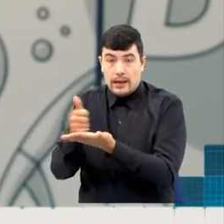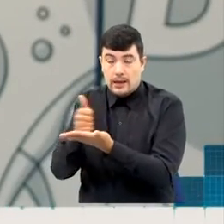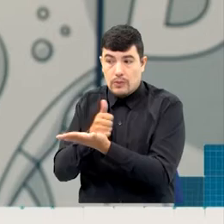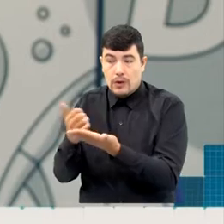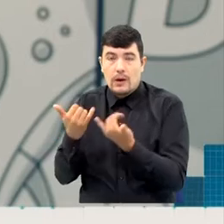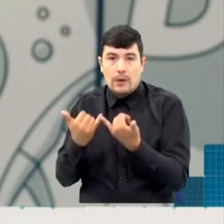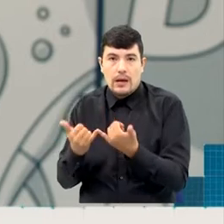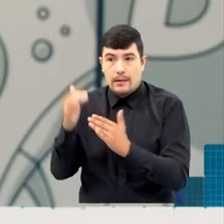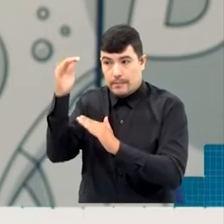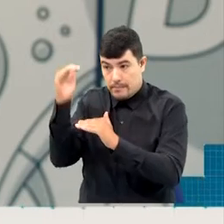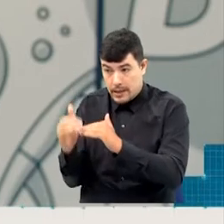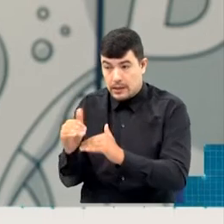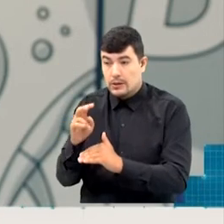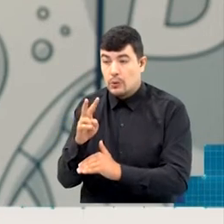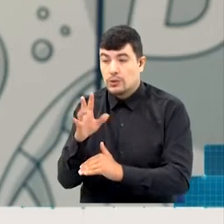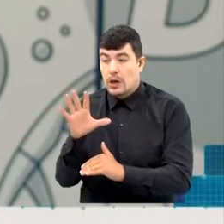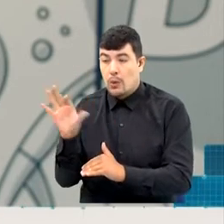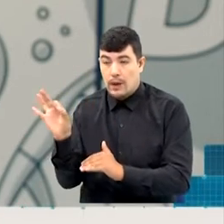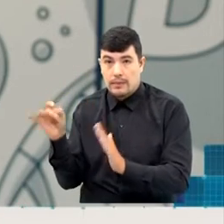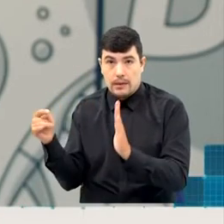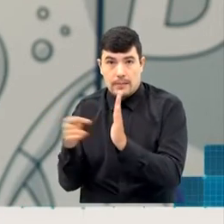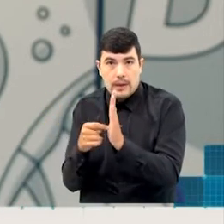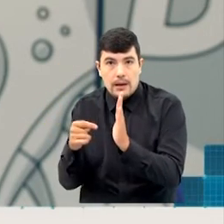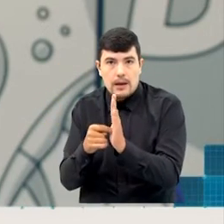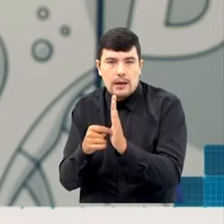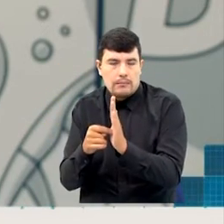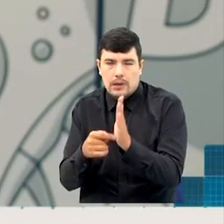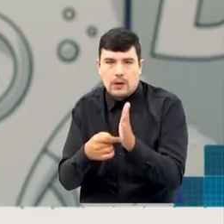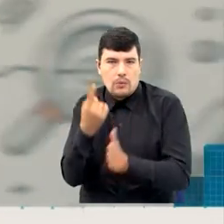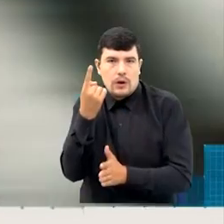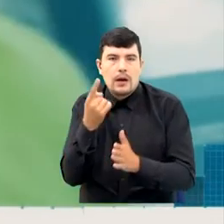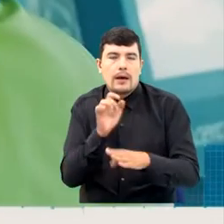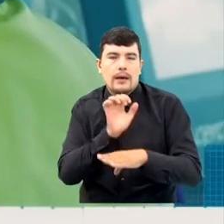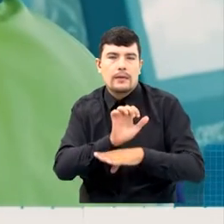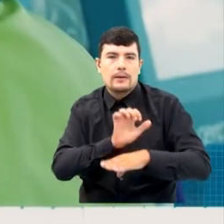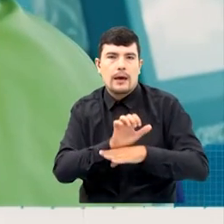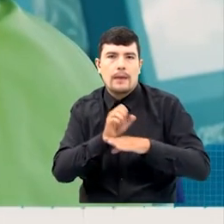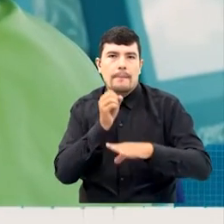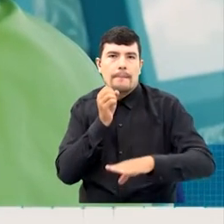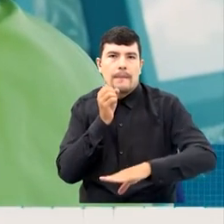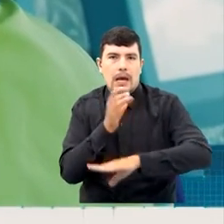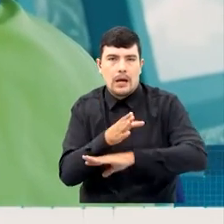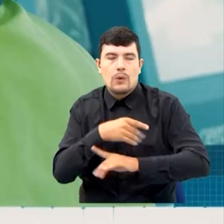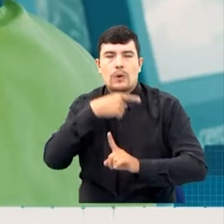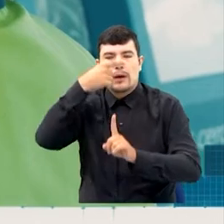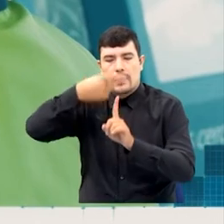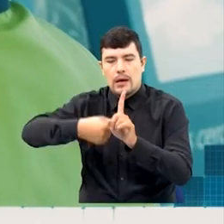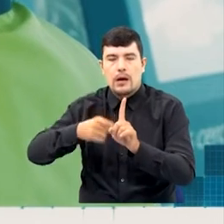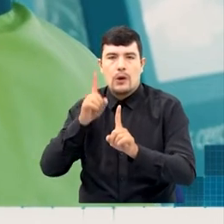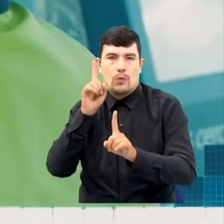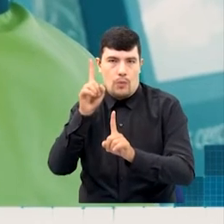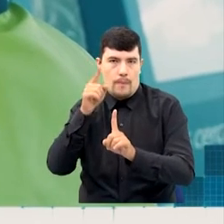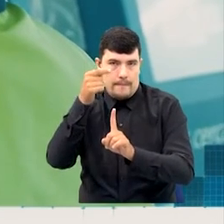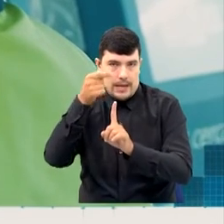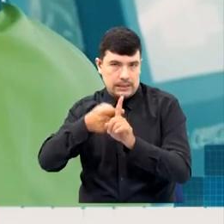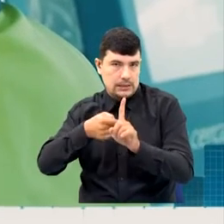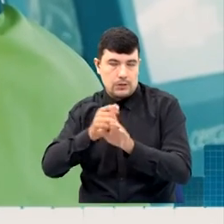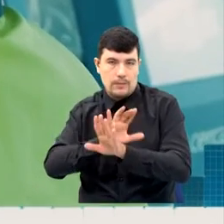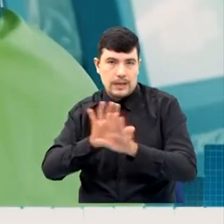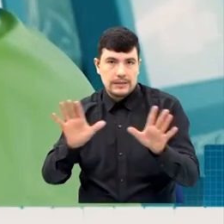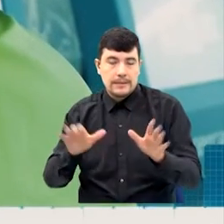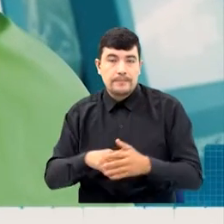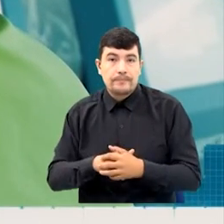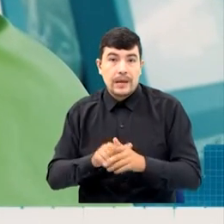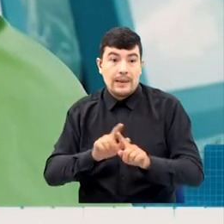esos son inferiores a 250 mil pesos, automáticamente las entidades bancarias difieren a una cuota. Sin embargo, cuando el